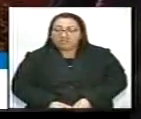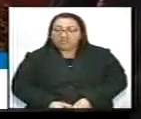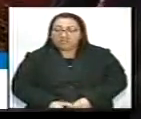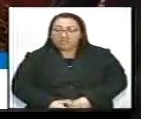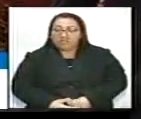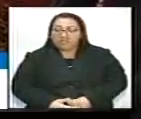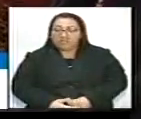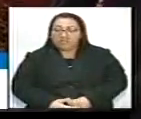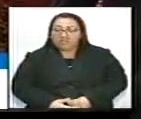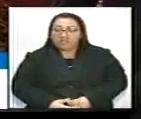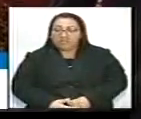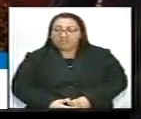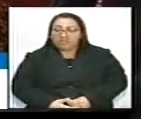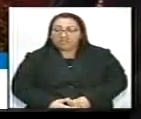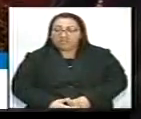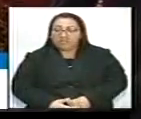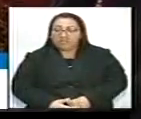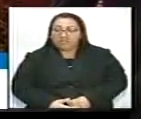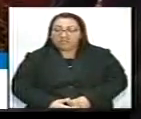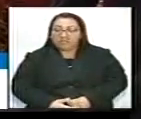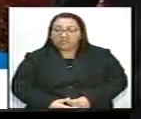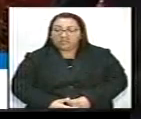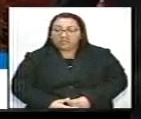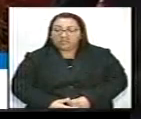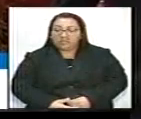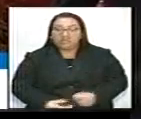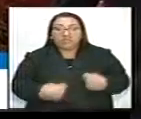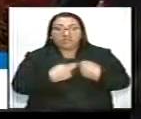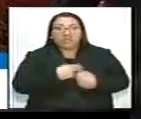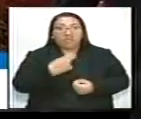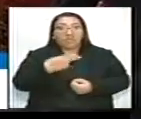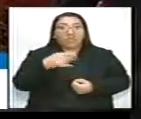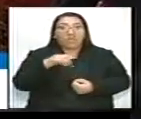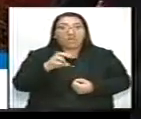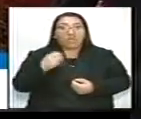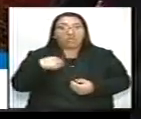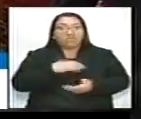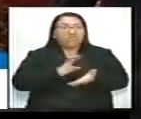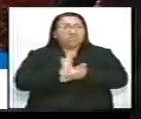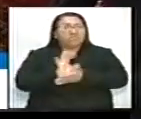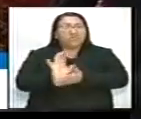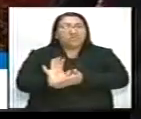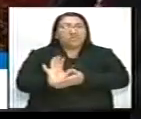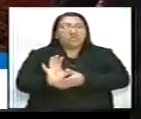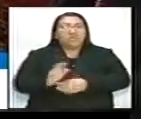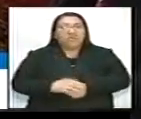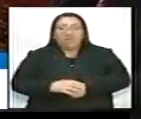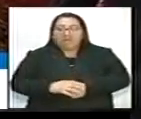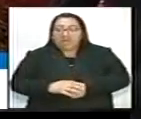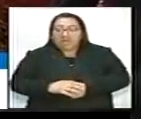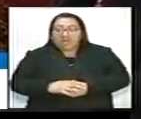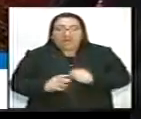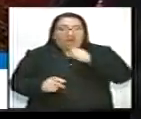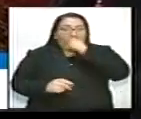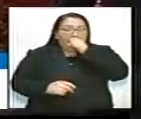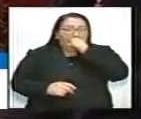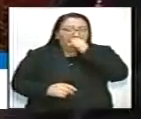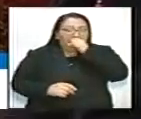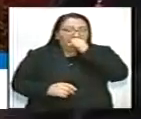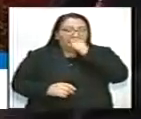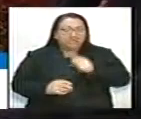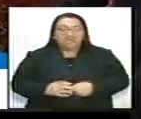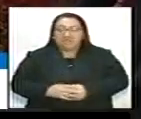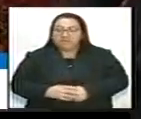región Huánuco queremos expresar de la misma forma nuestro rechazo a la no incorporación en